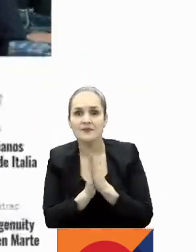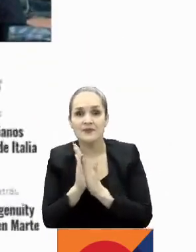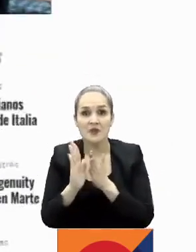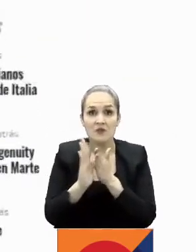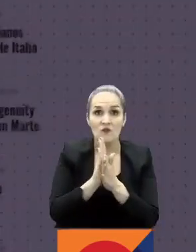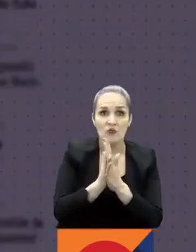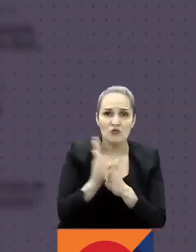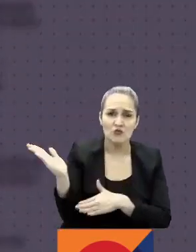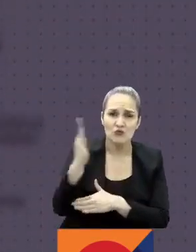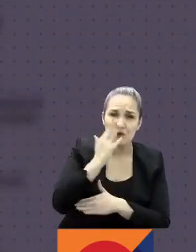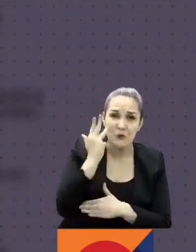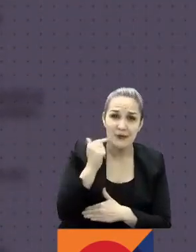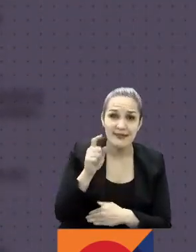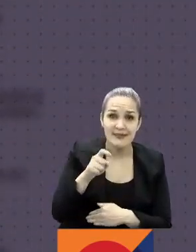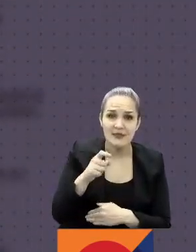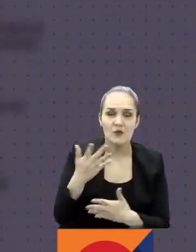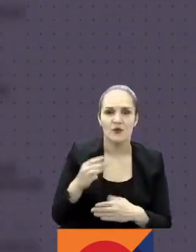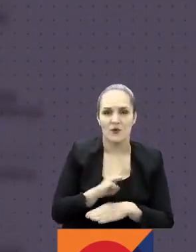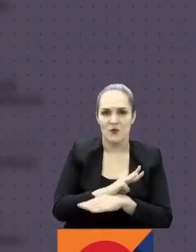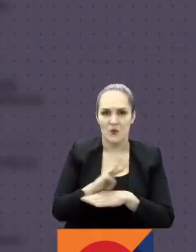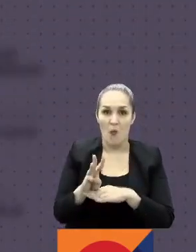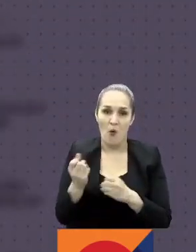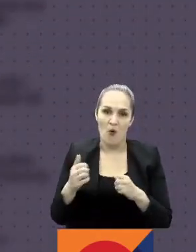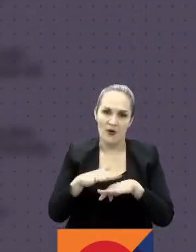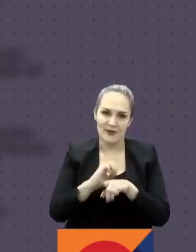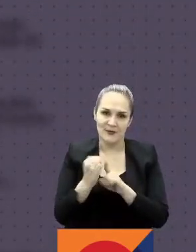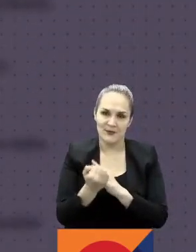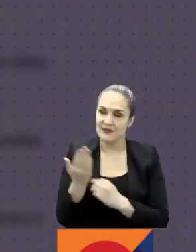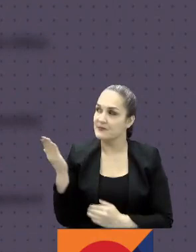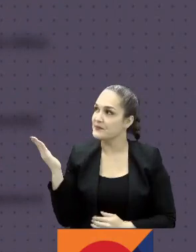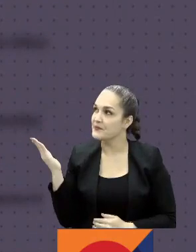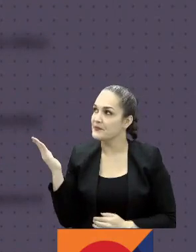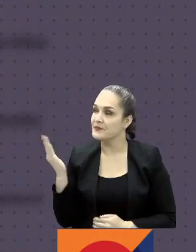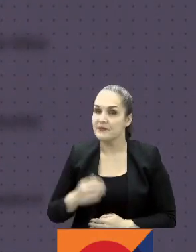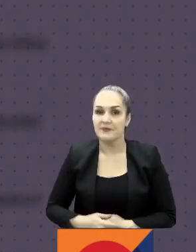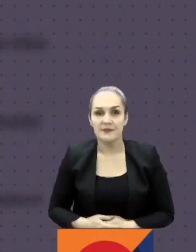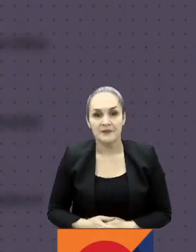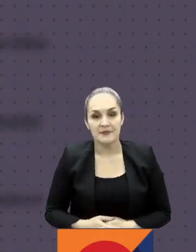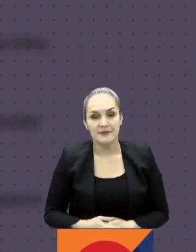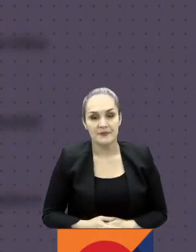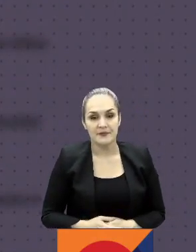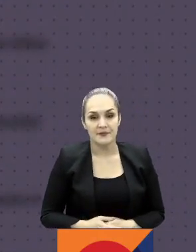24/7, nos puede seguir en todas las redes sociales como RTVC Noticias.